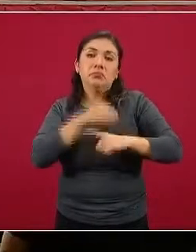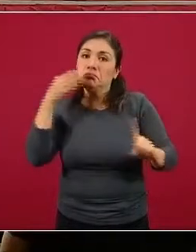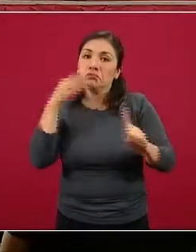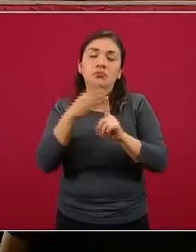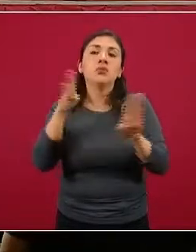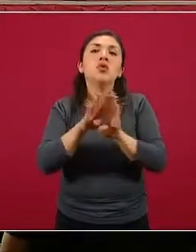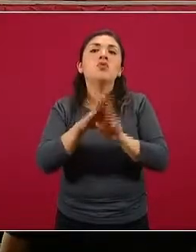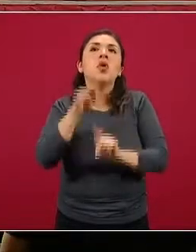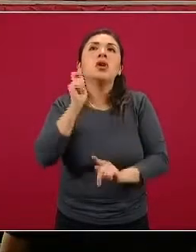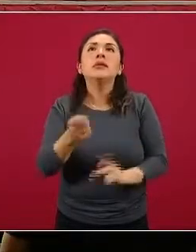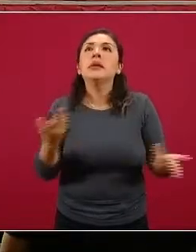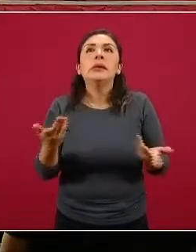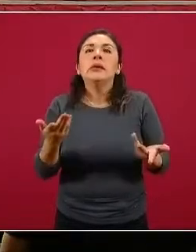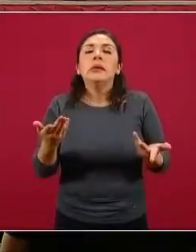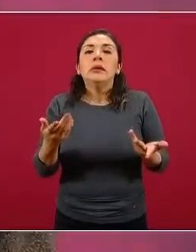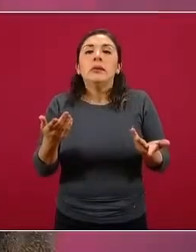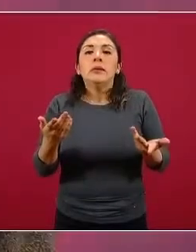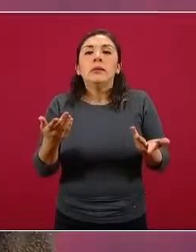específicas como